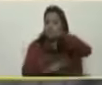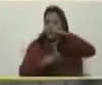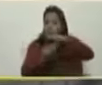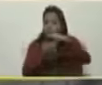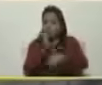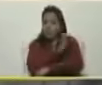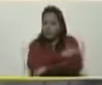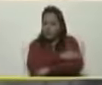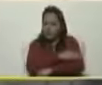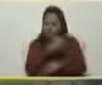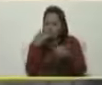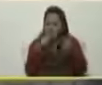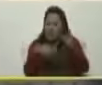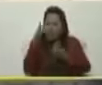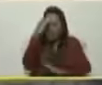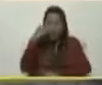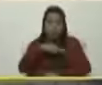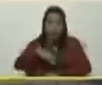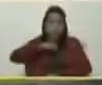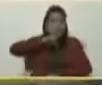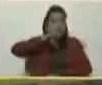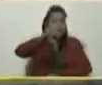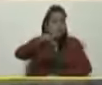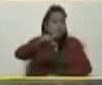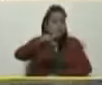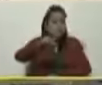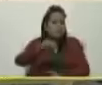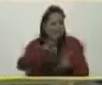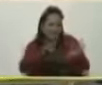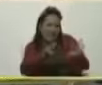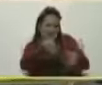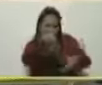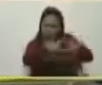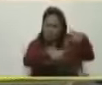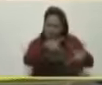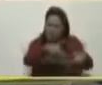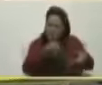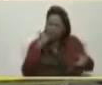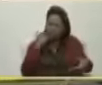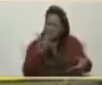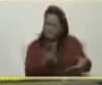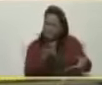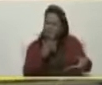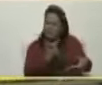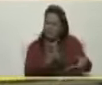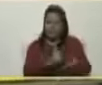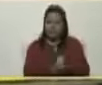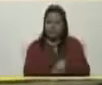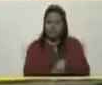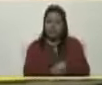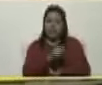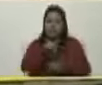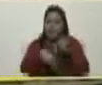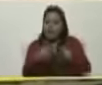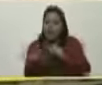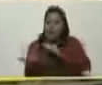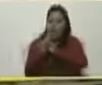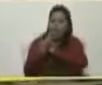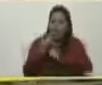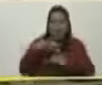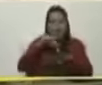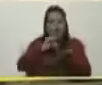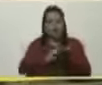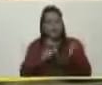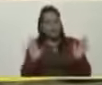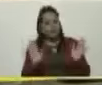todo lo que ya sabemos, denunciamos desde el primer momento las irregularidades que se estaban viviendo, eso fue otro linchamiento. Y